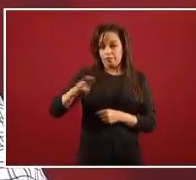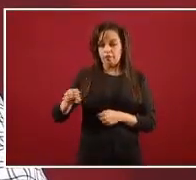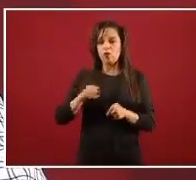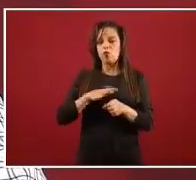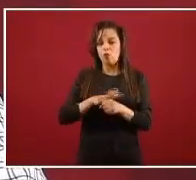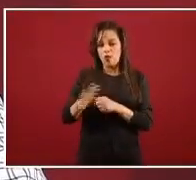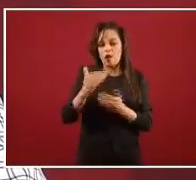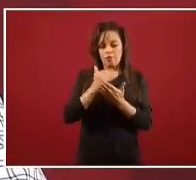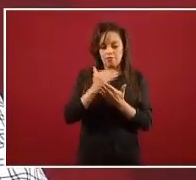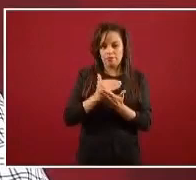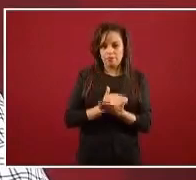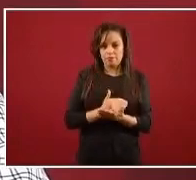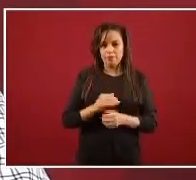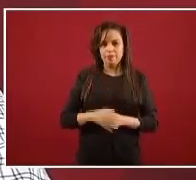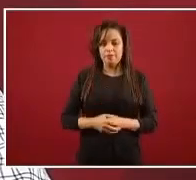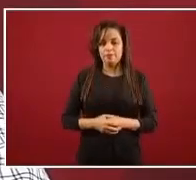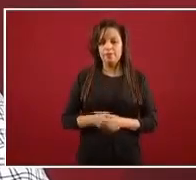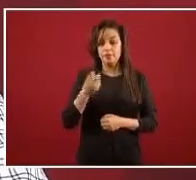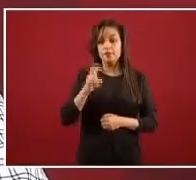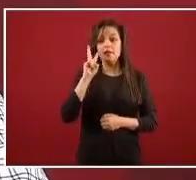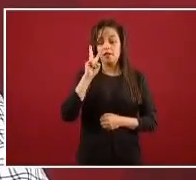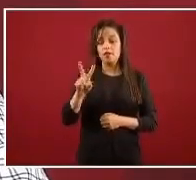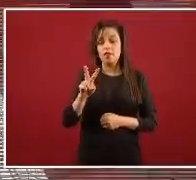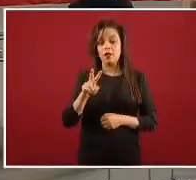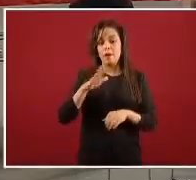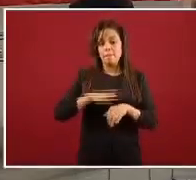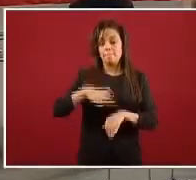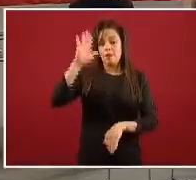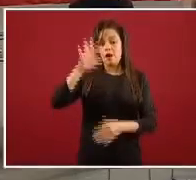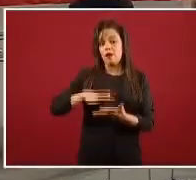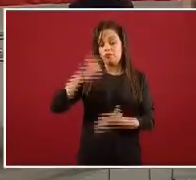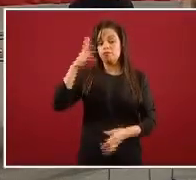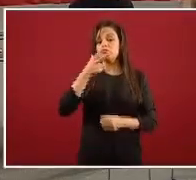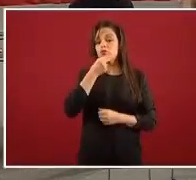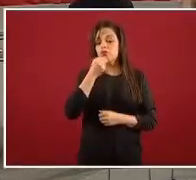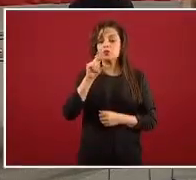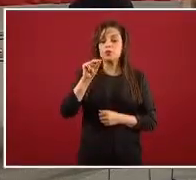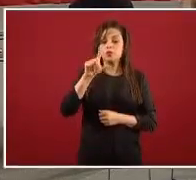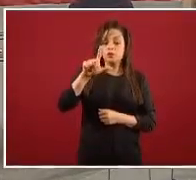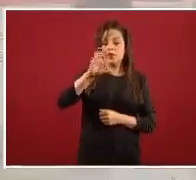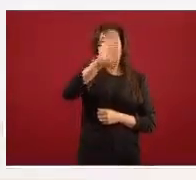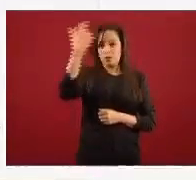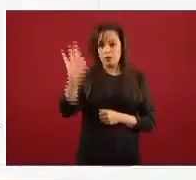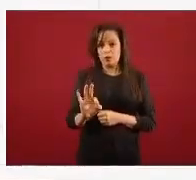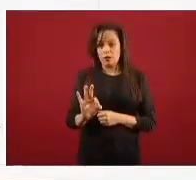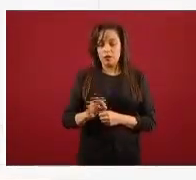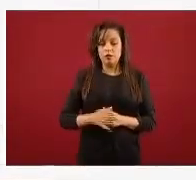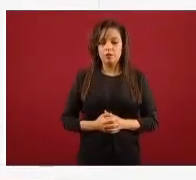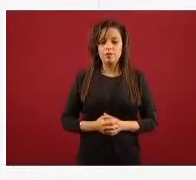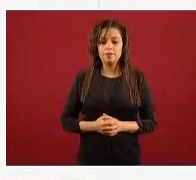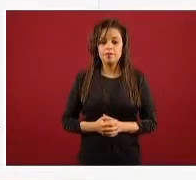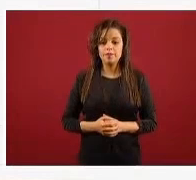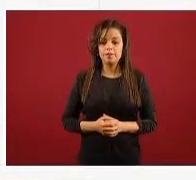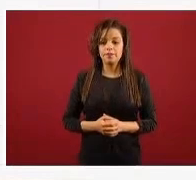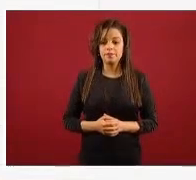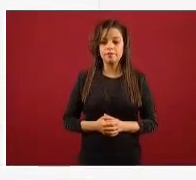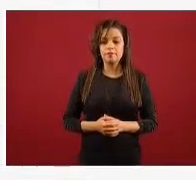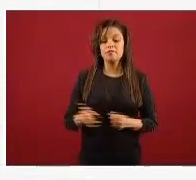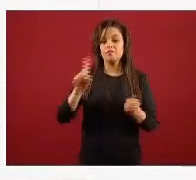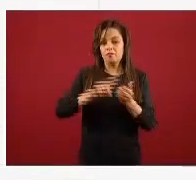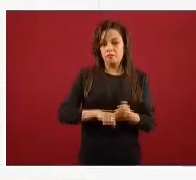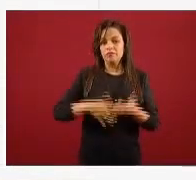una mayor predominancia por los hombres, con un 87%. Vemos cómo la obesidad